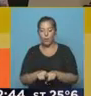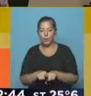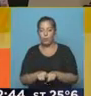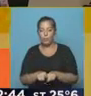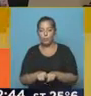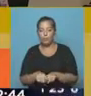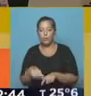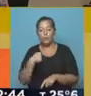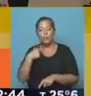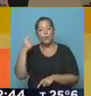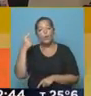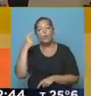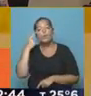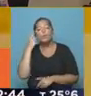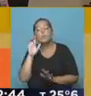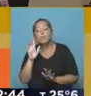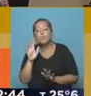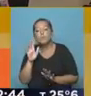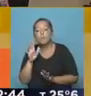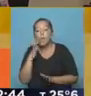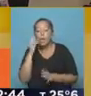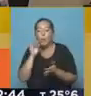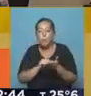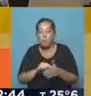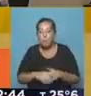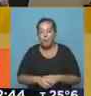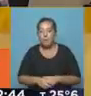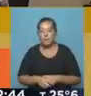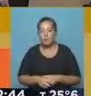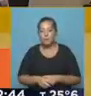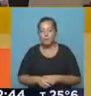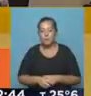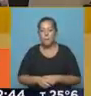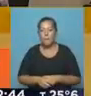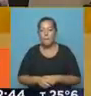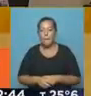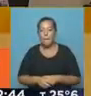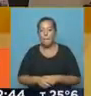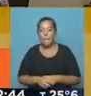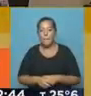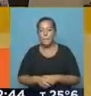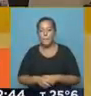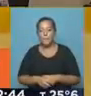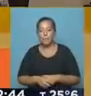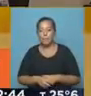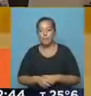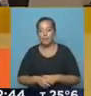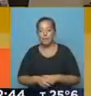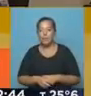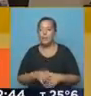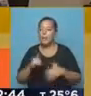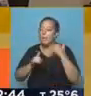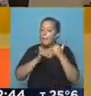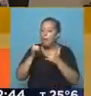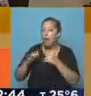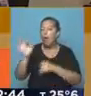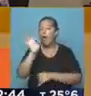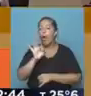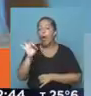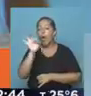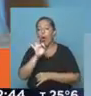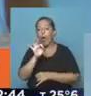tendría le daría un giro a eso porque justamente Me parece que eh la gran justificación o digamos el